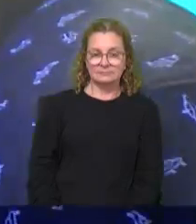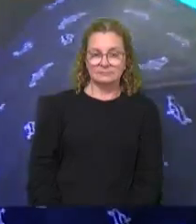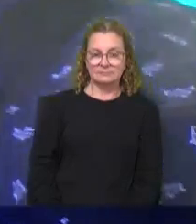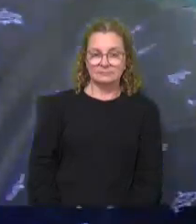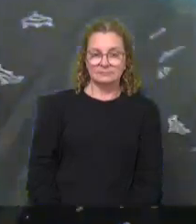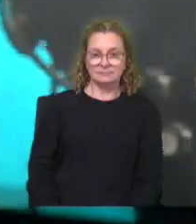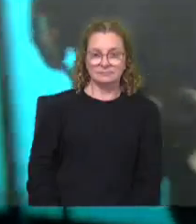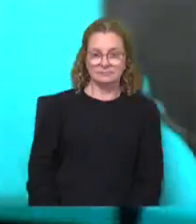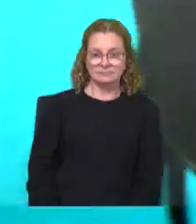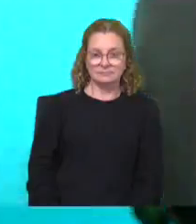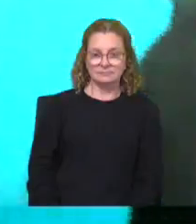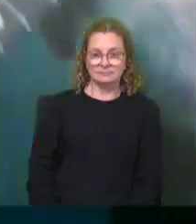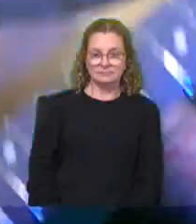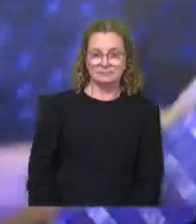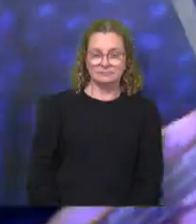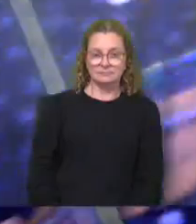perdidas,